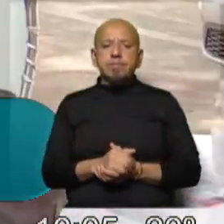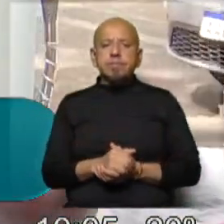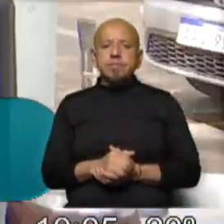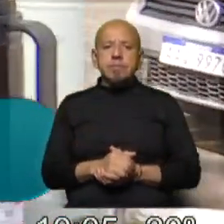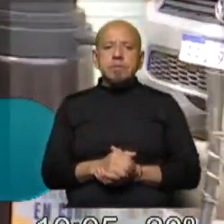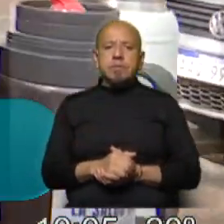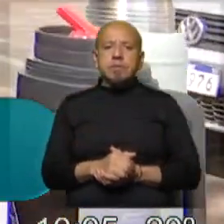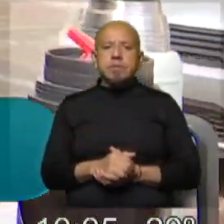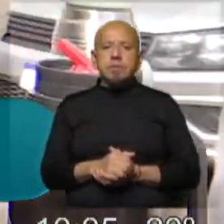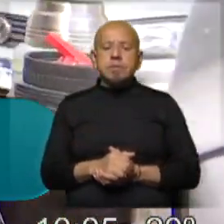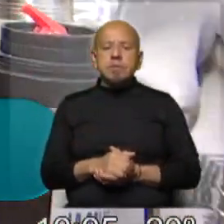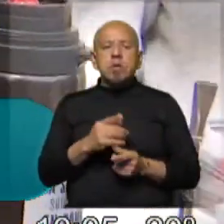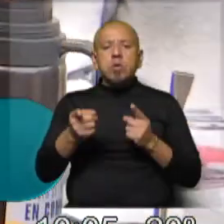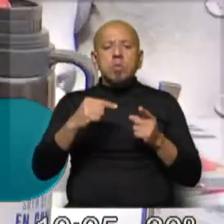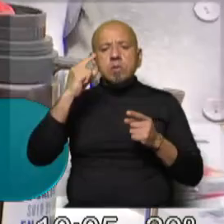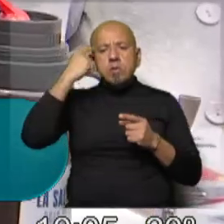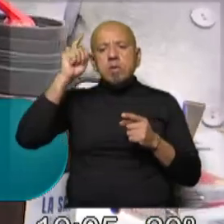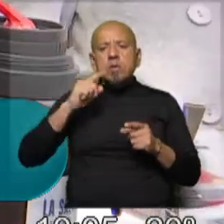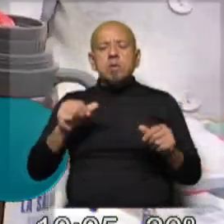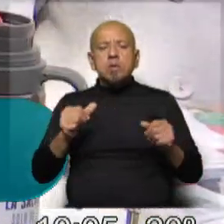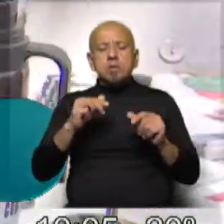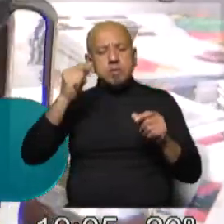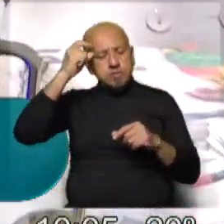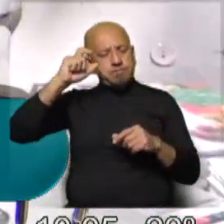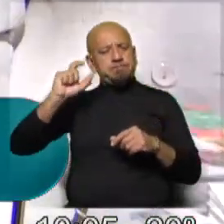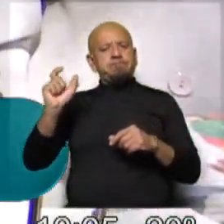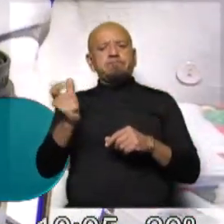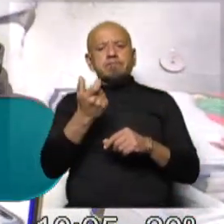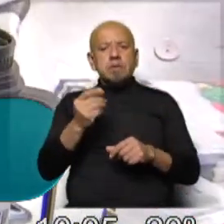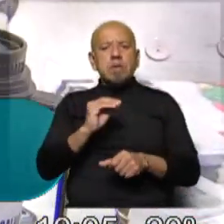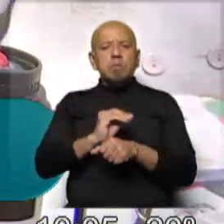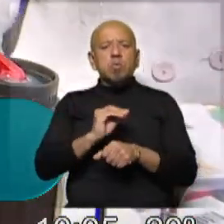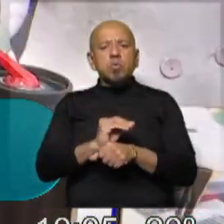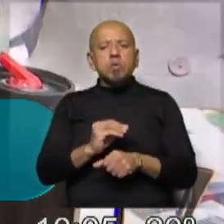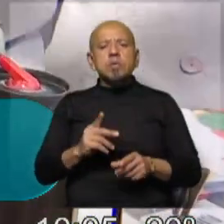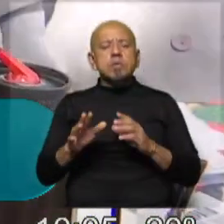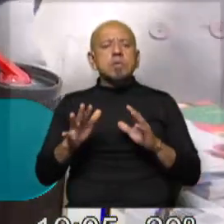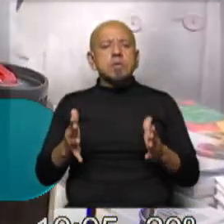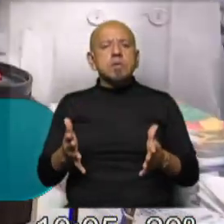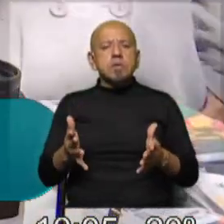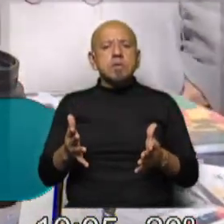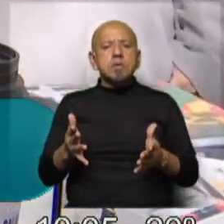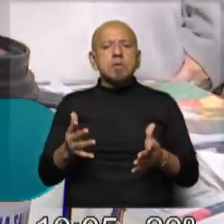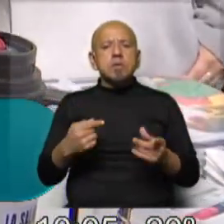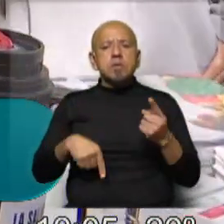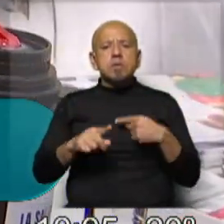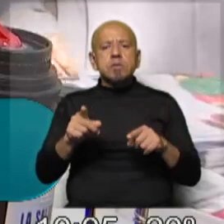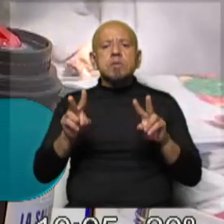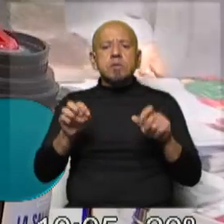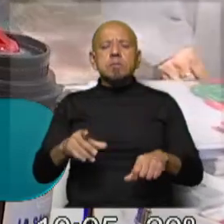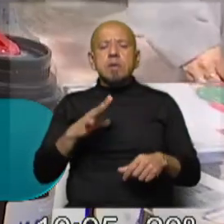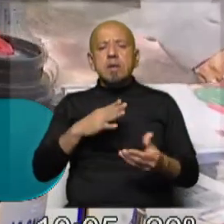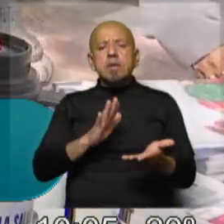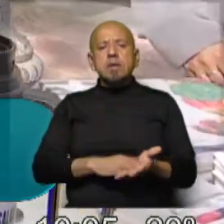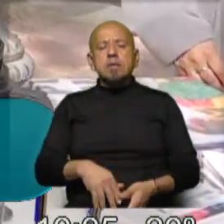idea también? Se intenta, ¿no?, realizar un cambio de paradigma, ¿no?, bajo la consigna, bueno, de que estos temas hay que tratarlos de